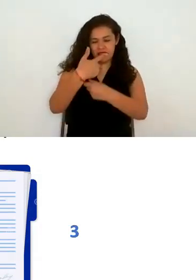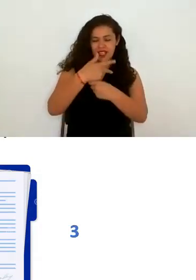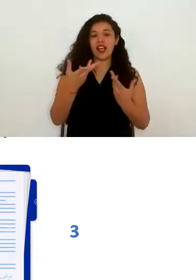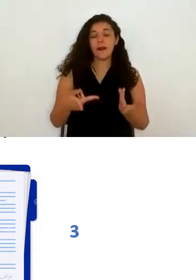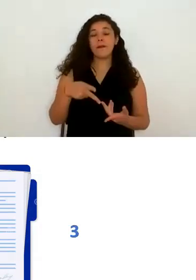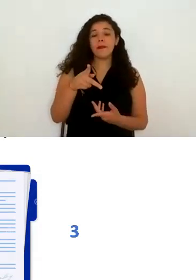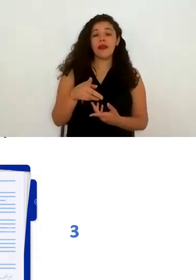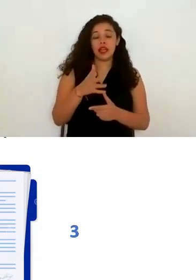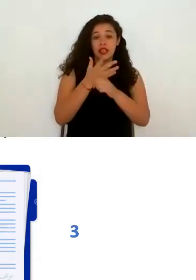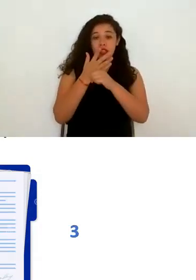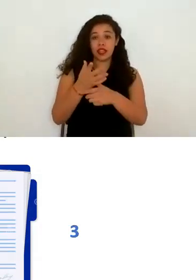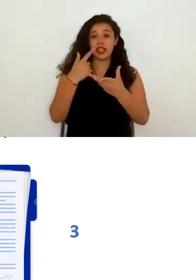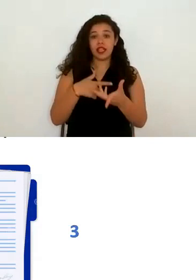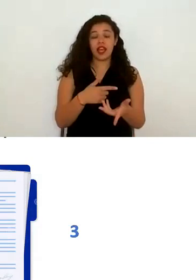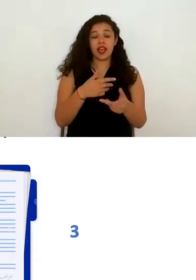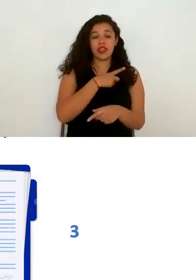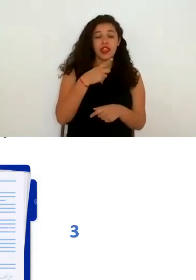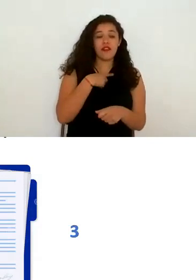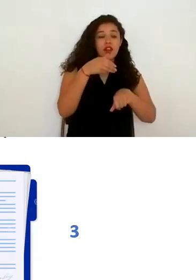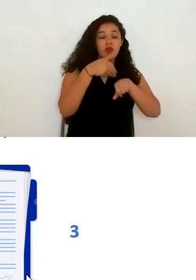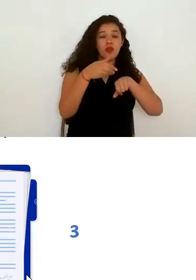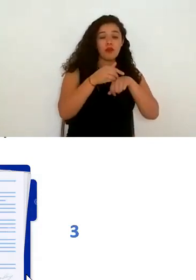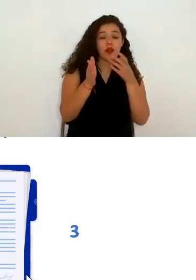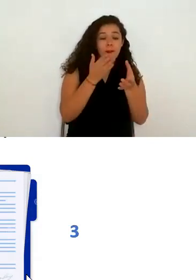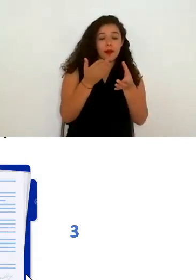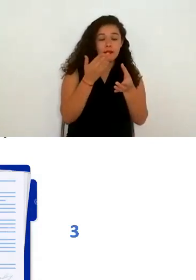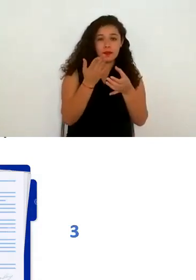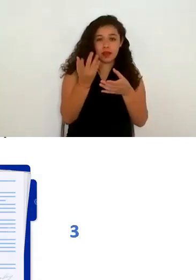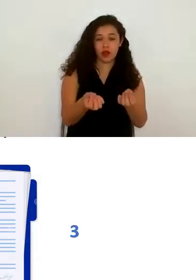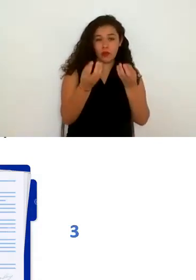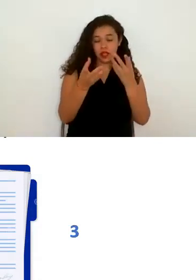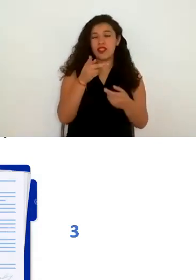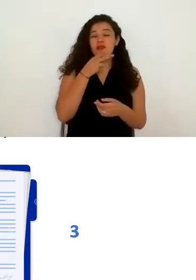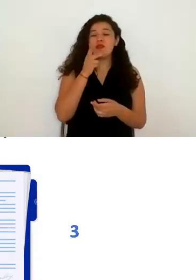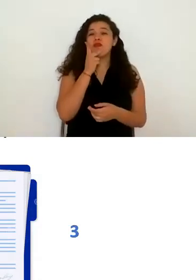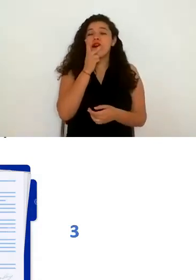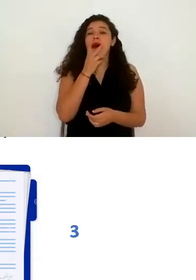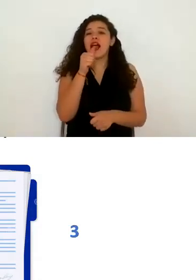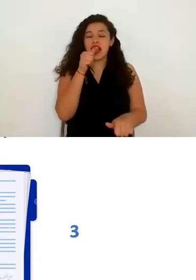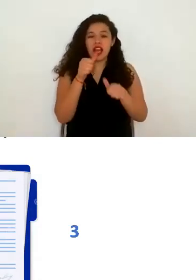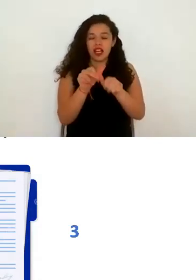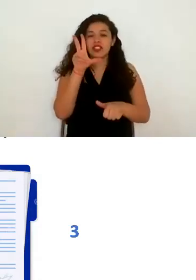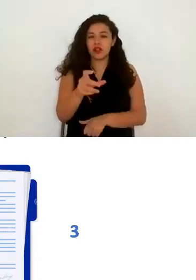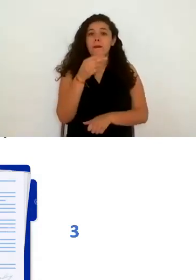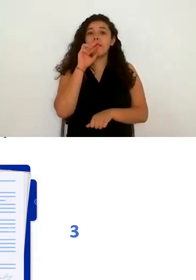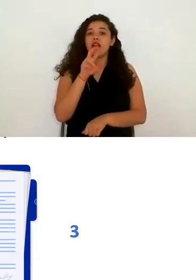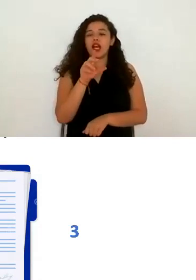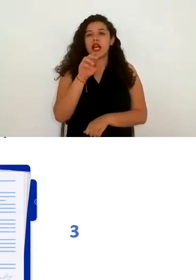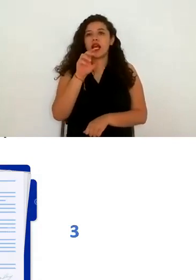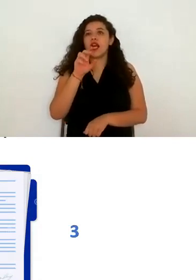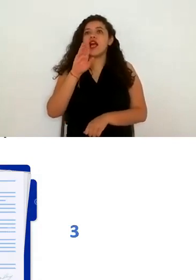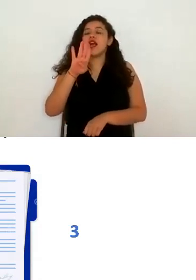numeren las hojas que conforman su expediente en cada uno de los apartados.